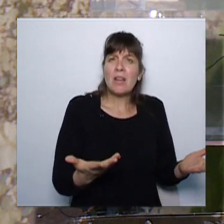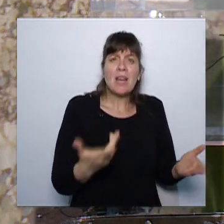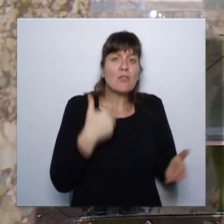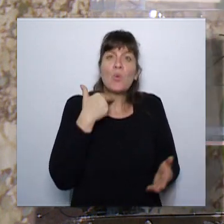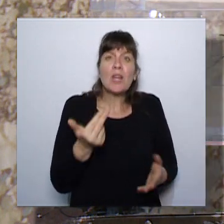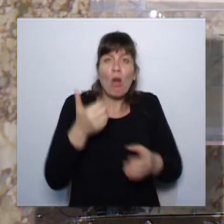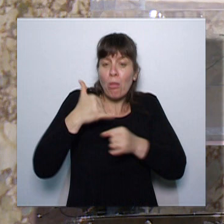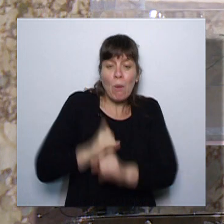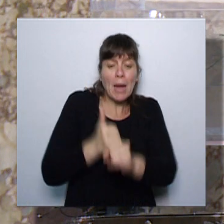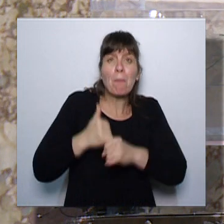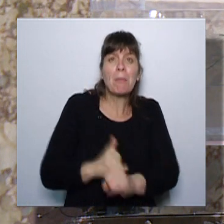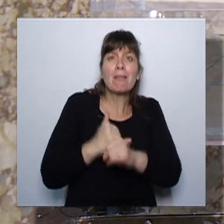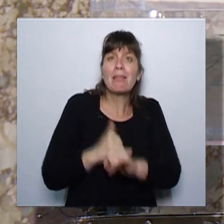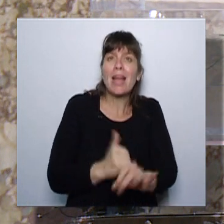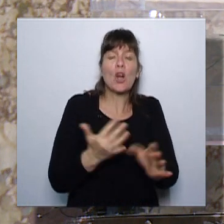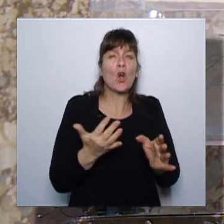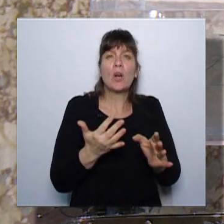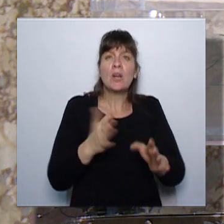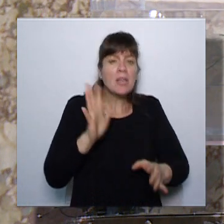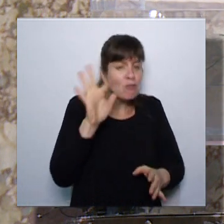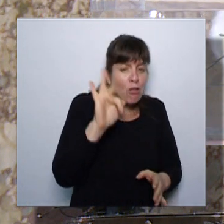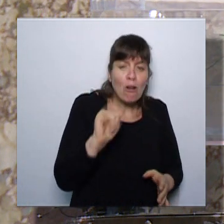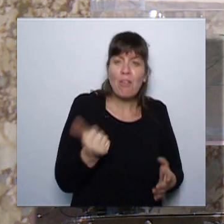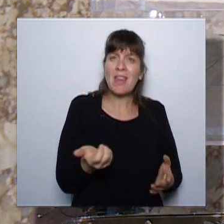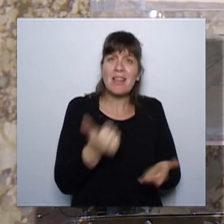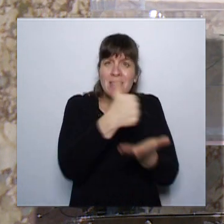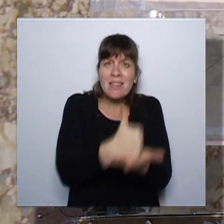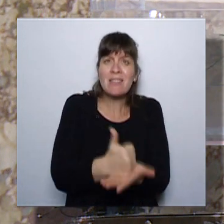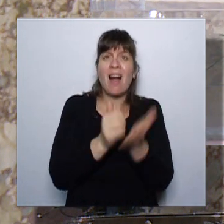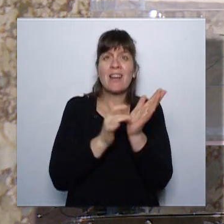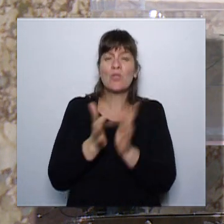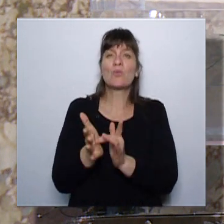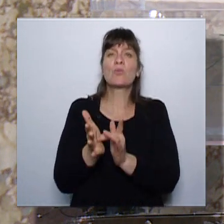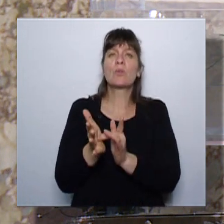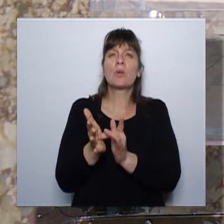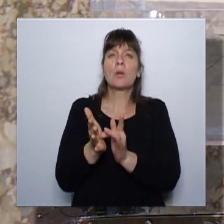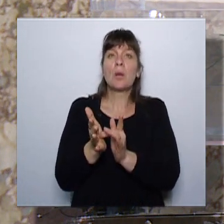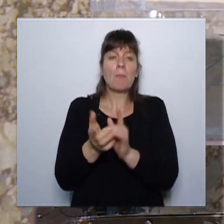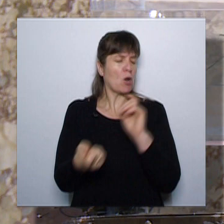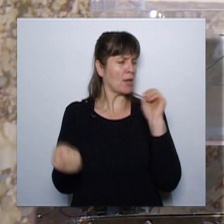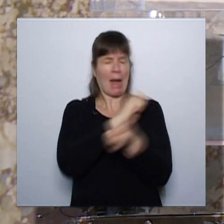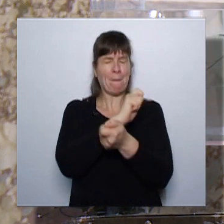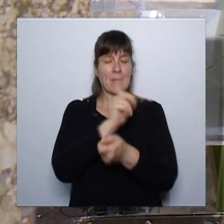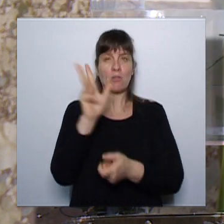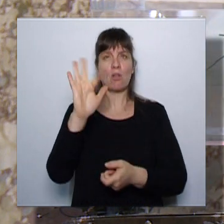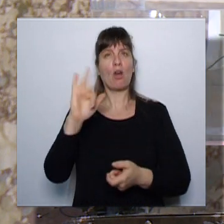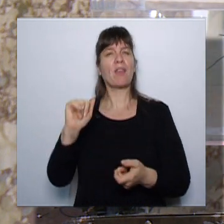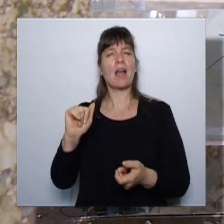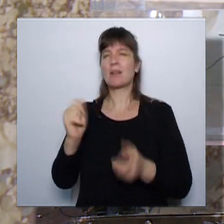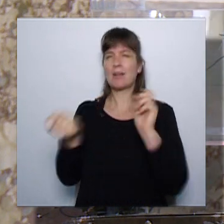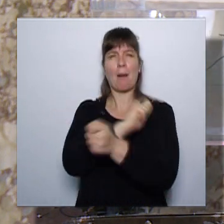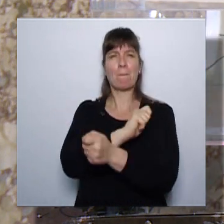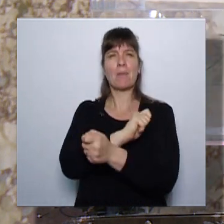hijo del carpintero es decir aquello que está en lo de todos los días pero que cambia lo de todos los días